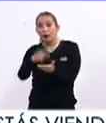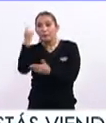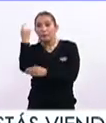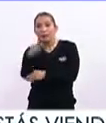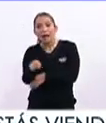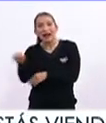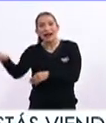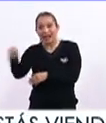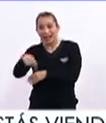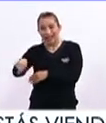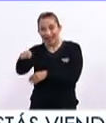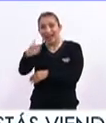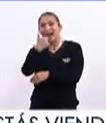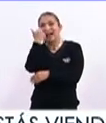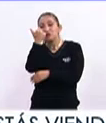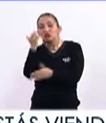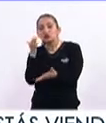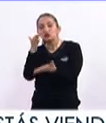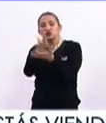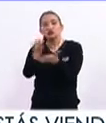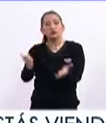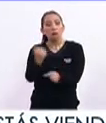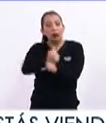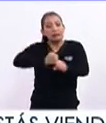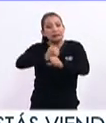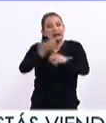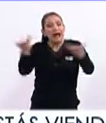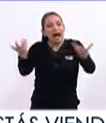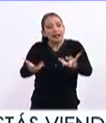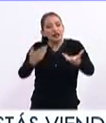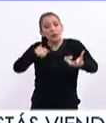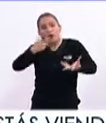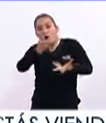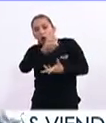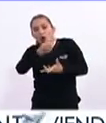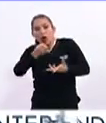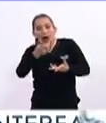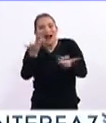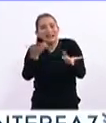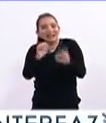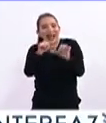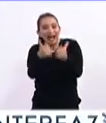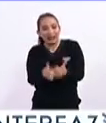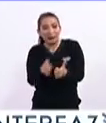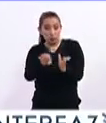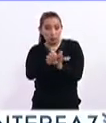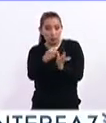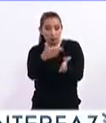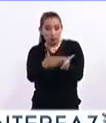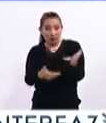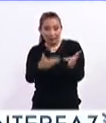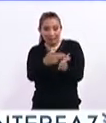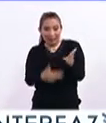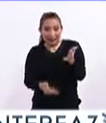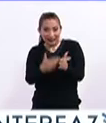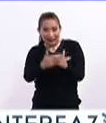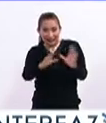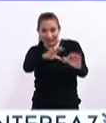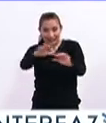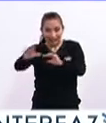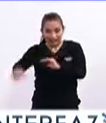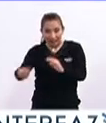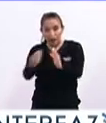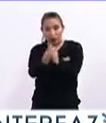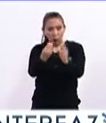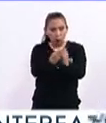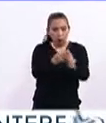que participen activamente en el ejercicio de una disciplina artística. Estos son los talleres. Claro. Los talleres de música,